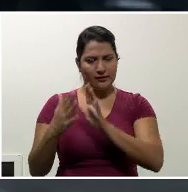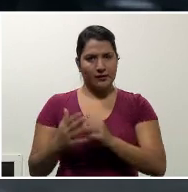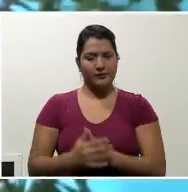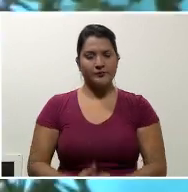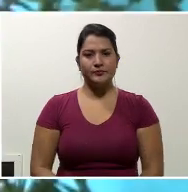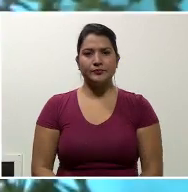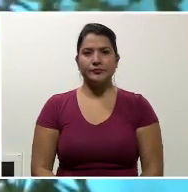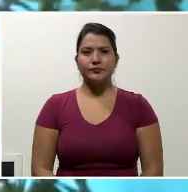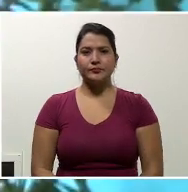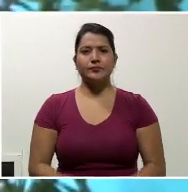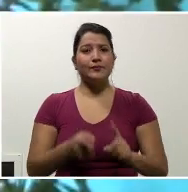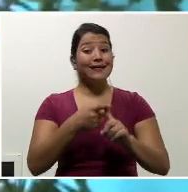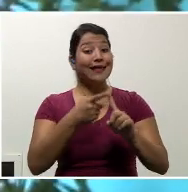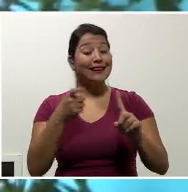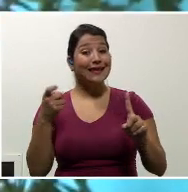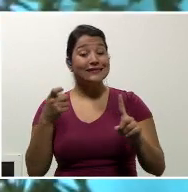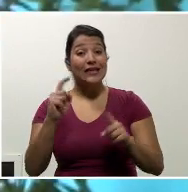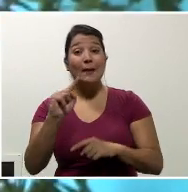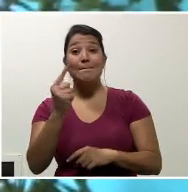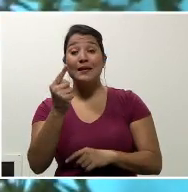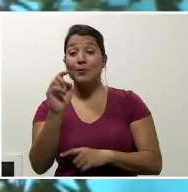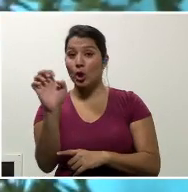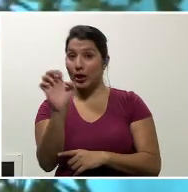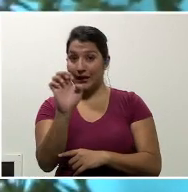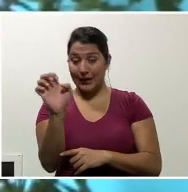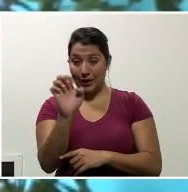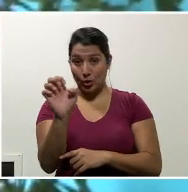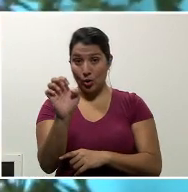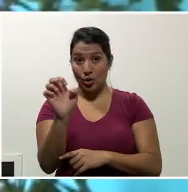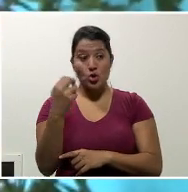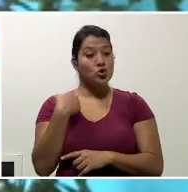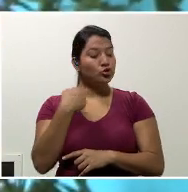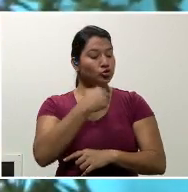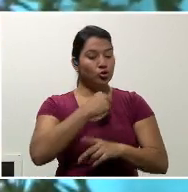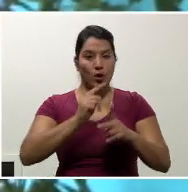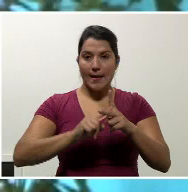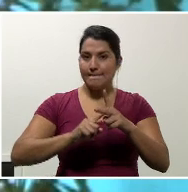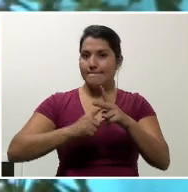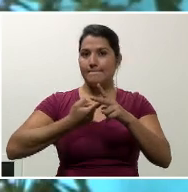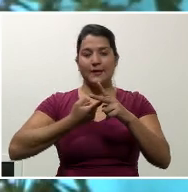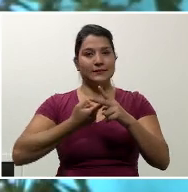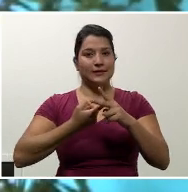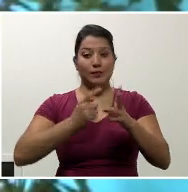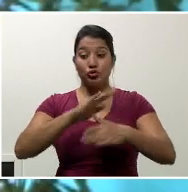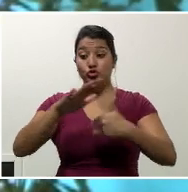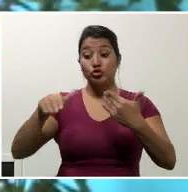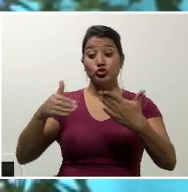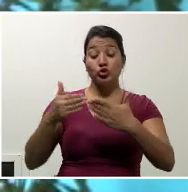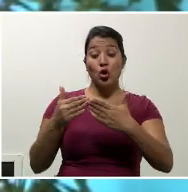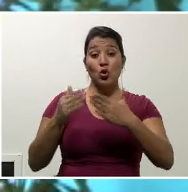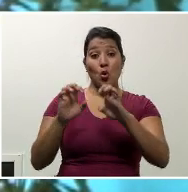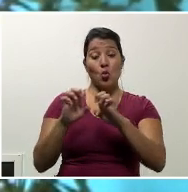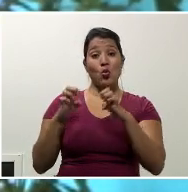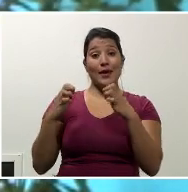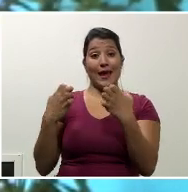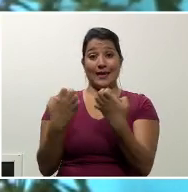casos. Desde el 1 de enero prácticamente se activó todo un equipo interministerial en conjunto con el Ministerio de